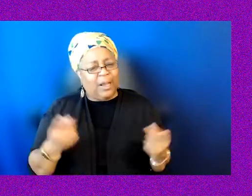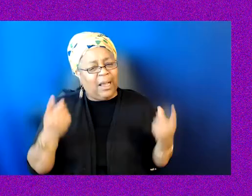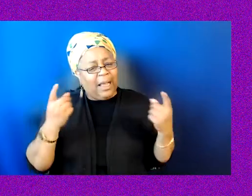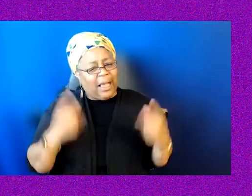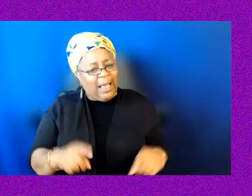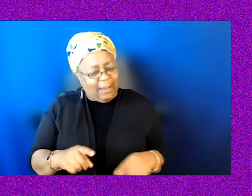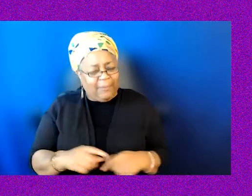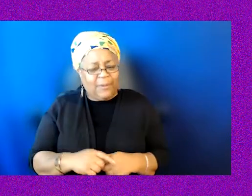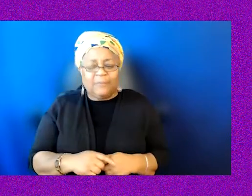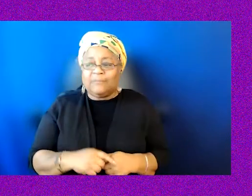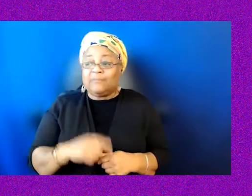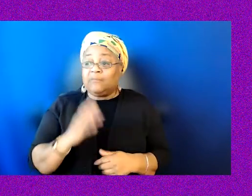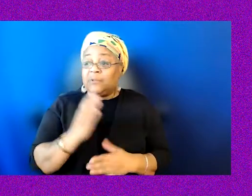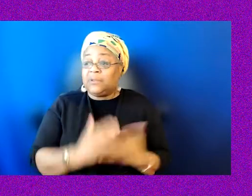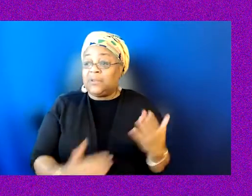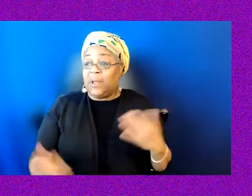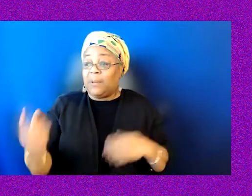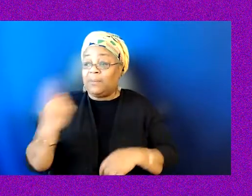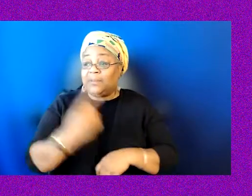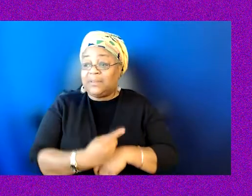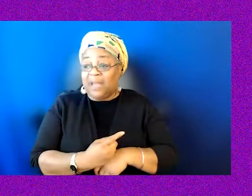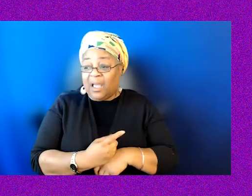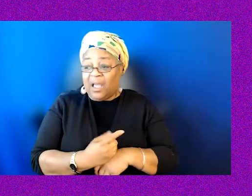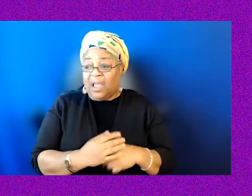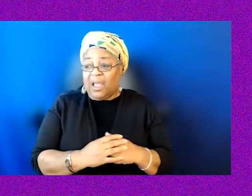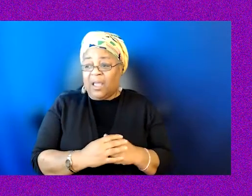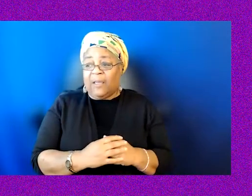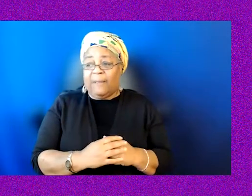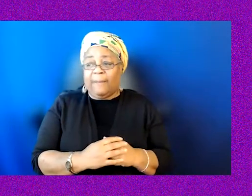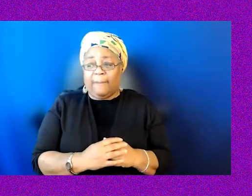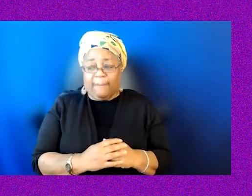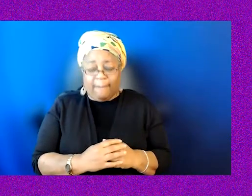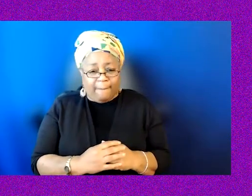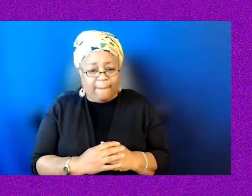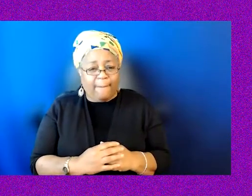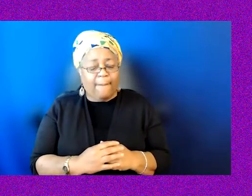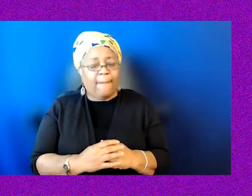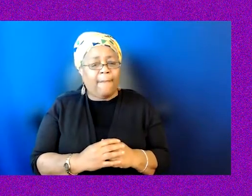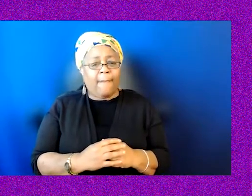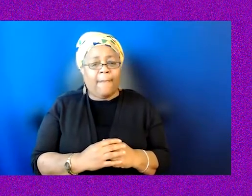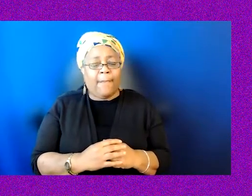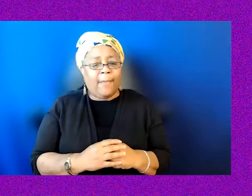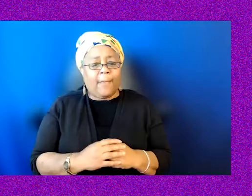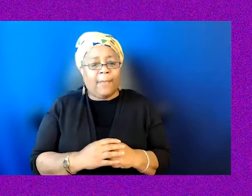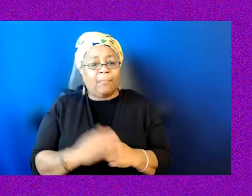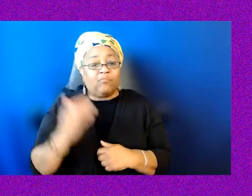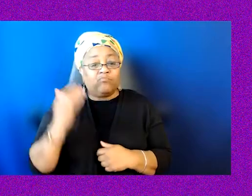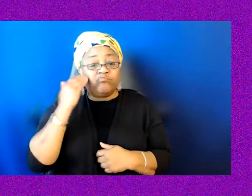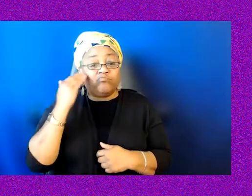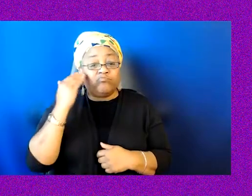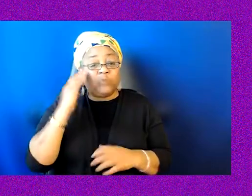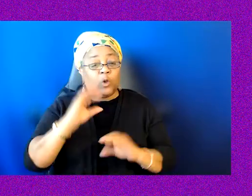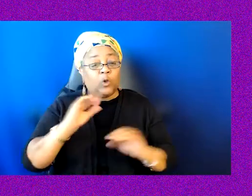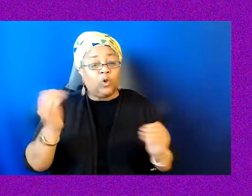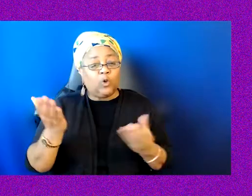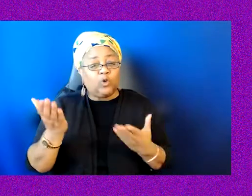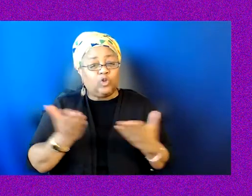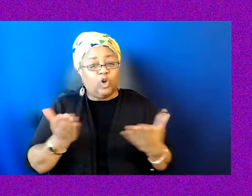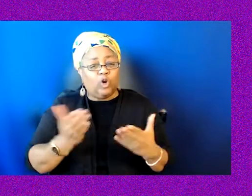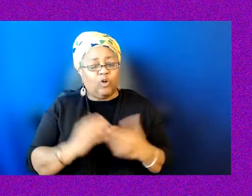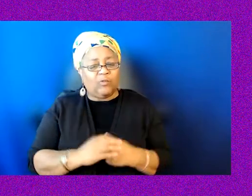sueños. Mas habrá un día en que su conocimiento no se conserva